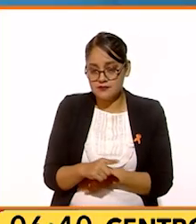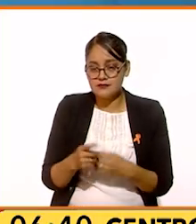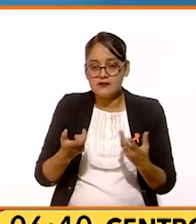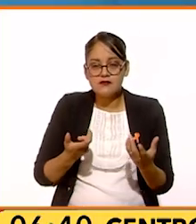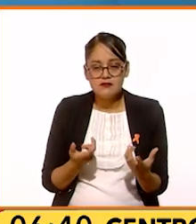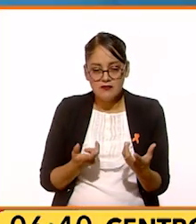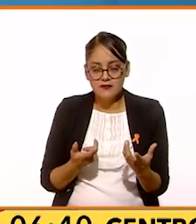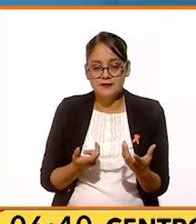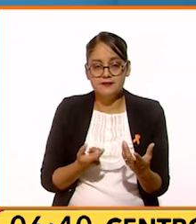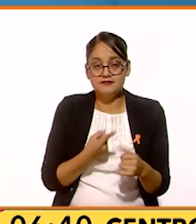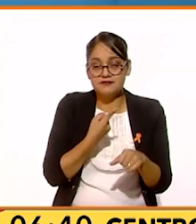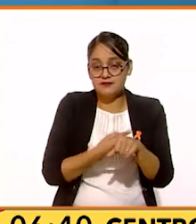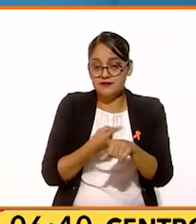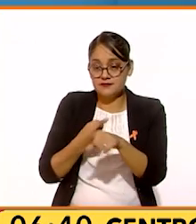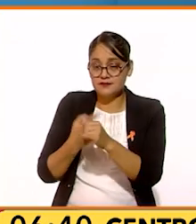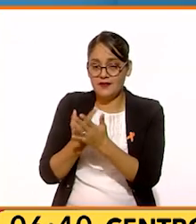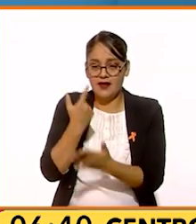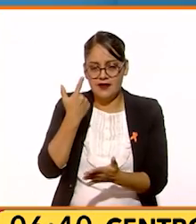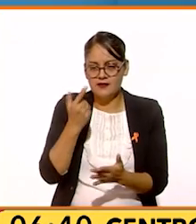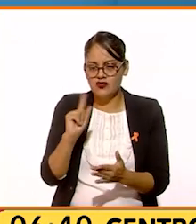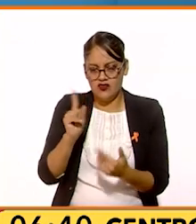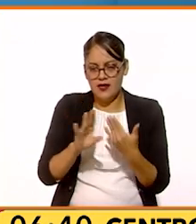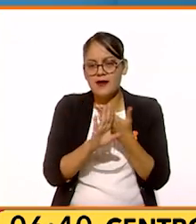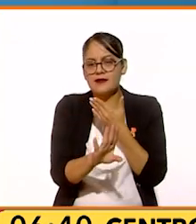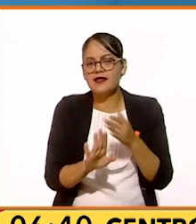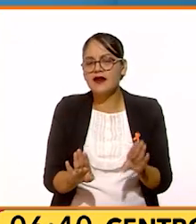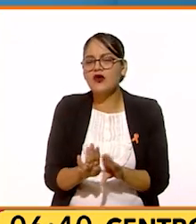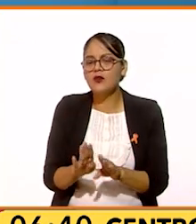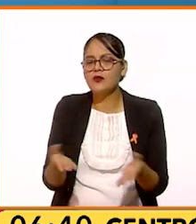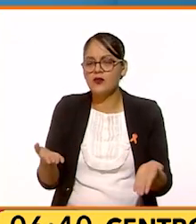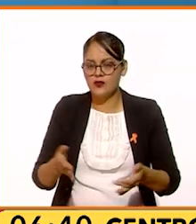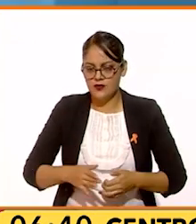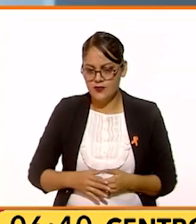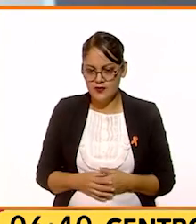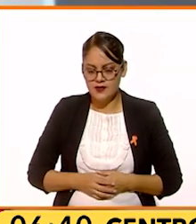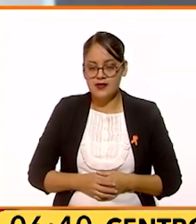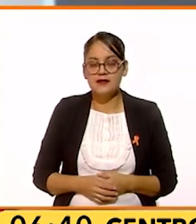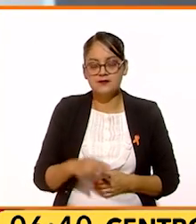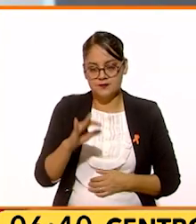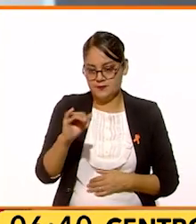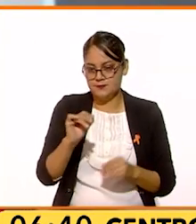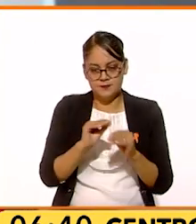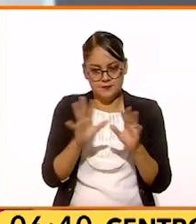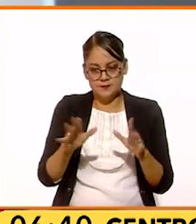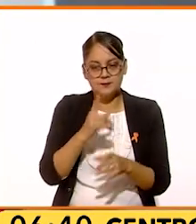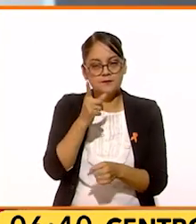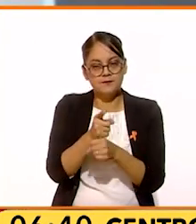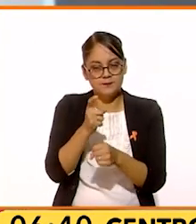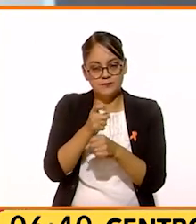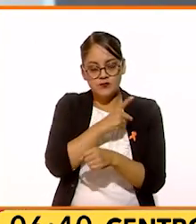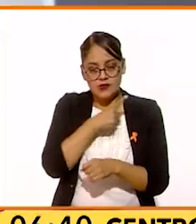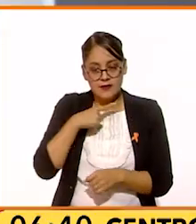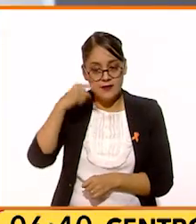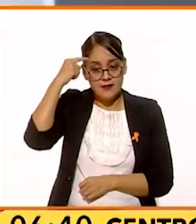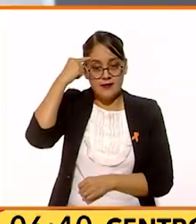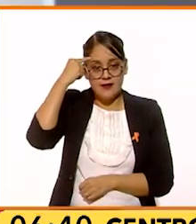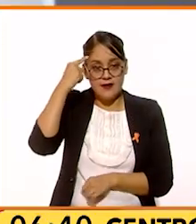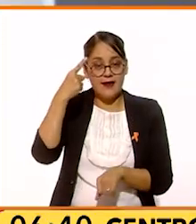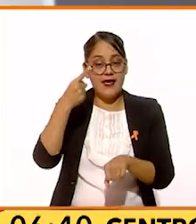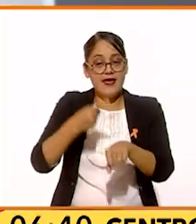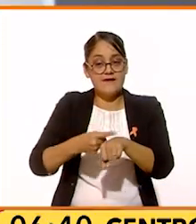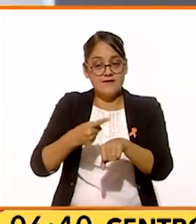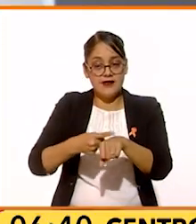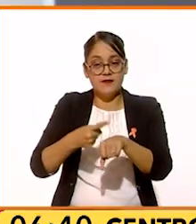convierta en una enfermedad grave. Sí, claro, y es muy importante aquí primero reconocer que el dengue es una